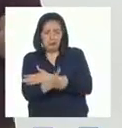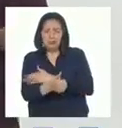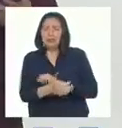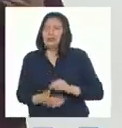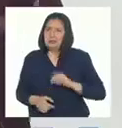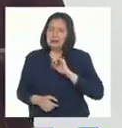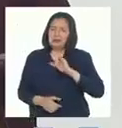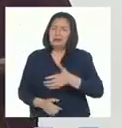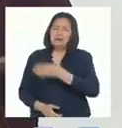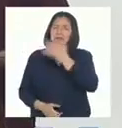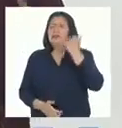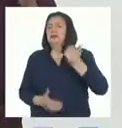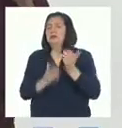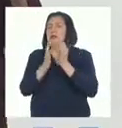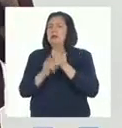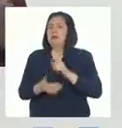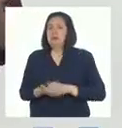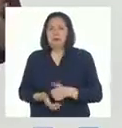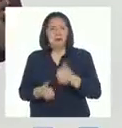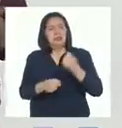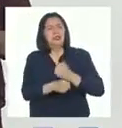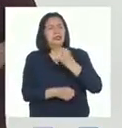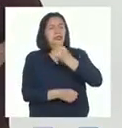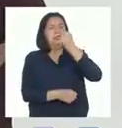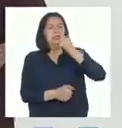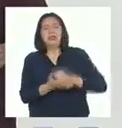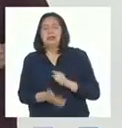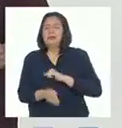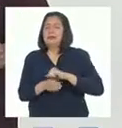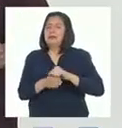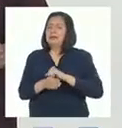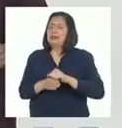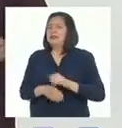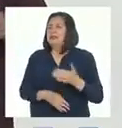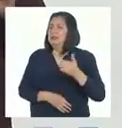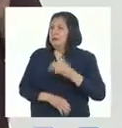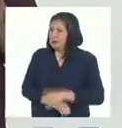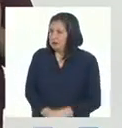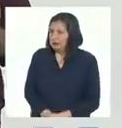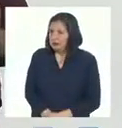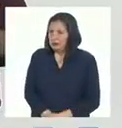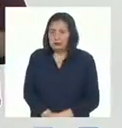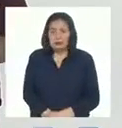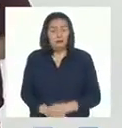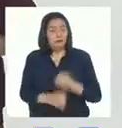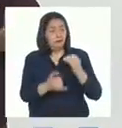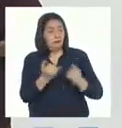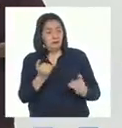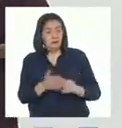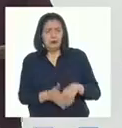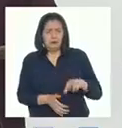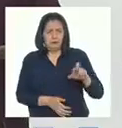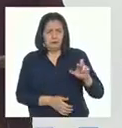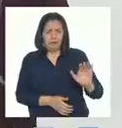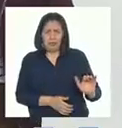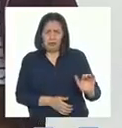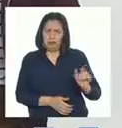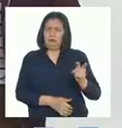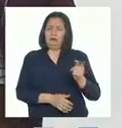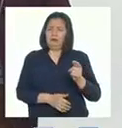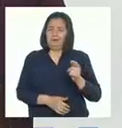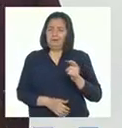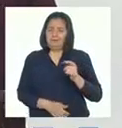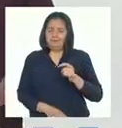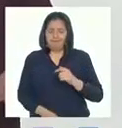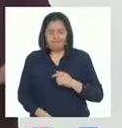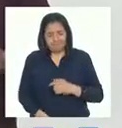y lo declara el mejor alumno por ser el ganador del ejercicio de los peces. Finalmente, Paco Yunque solo